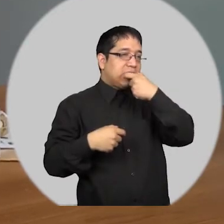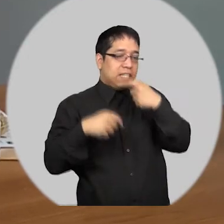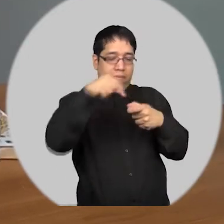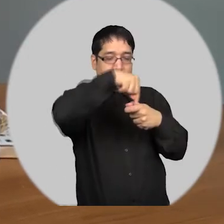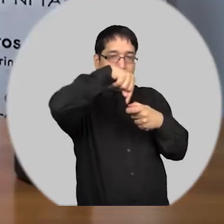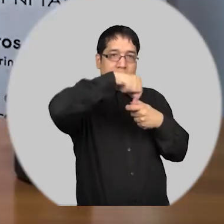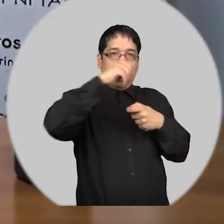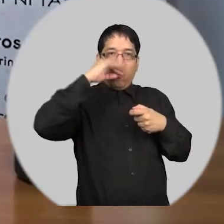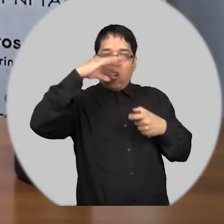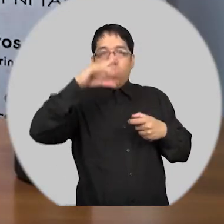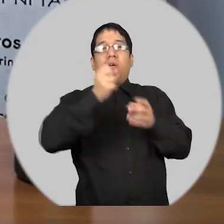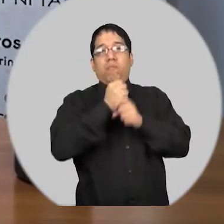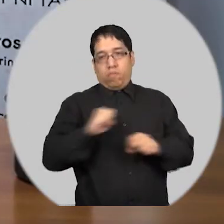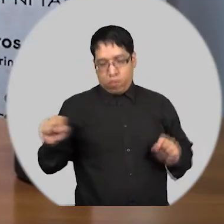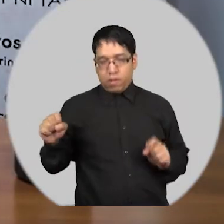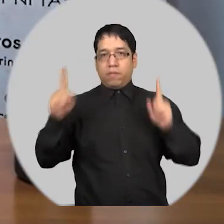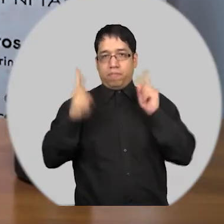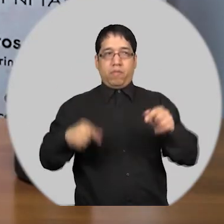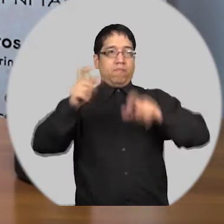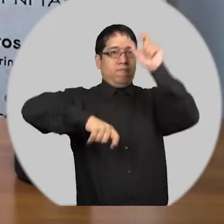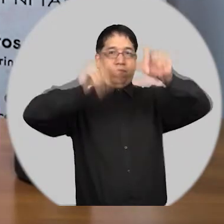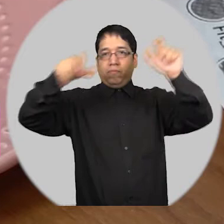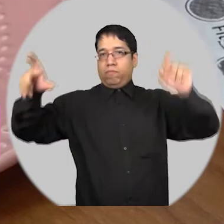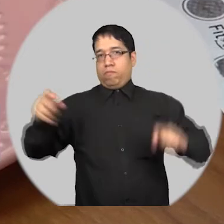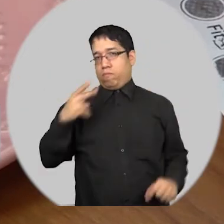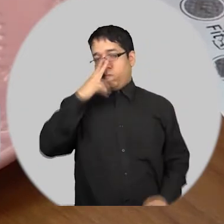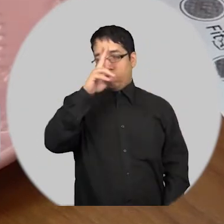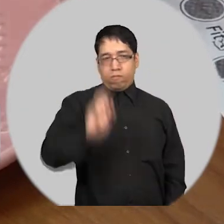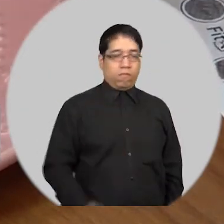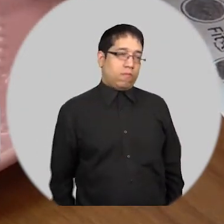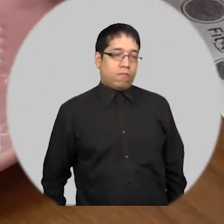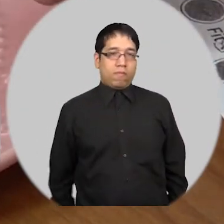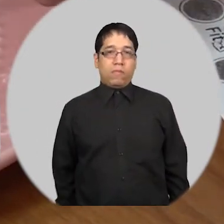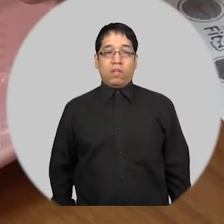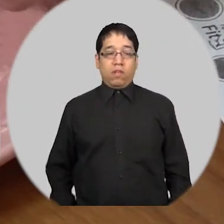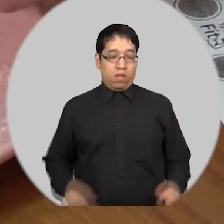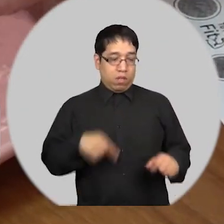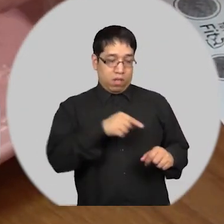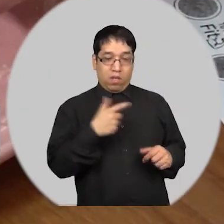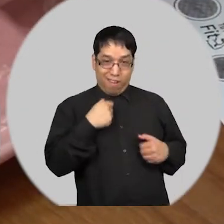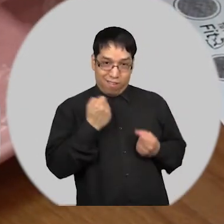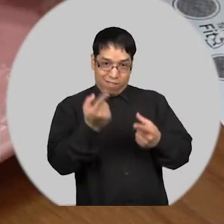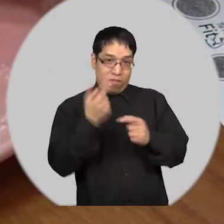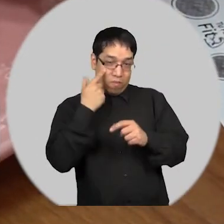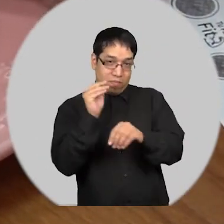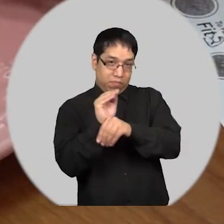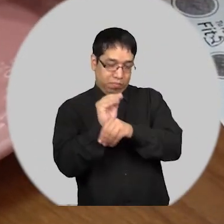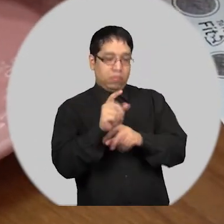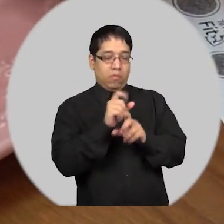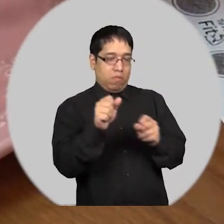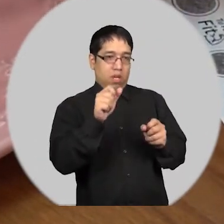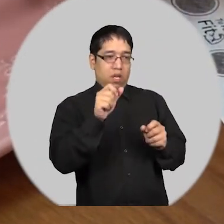ya dejar a la creatividad de cada uno de lo que quieran hacer con esta receta que le estoy